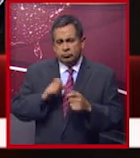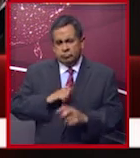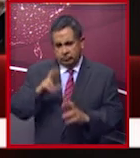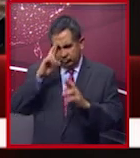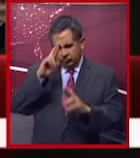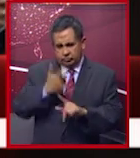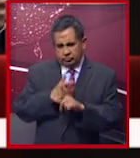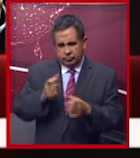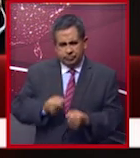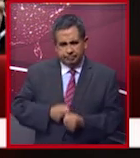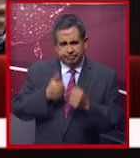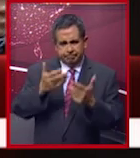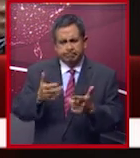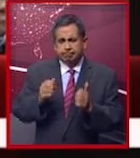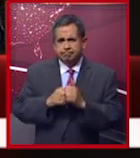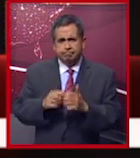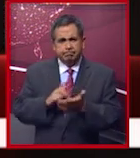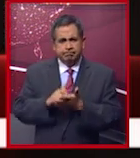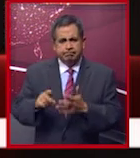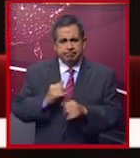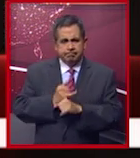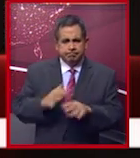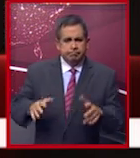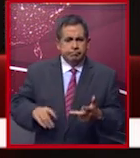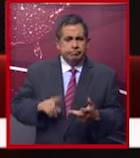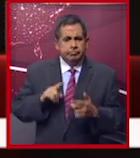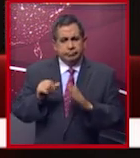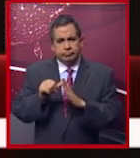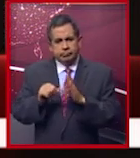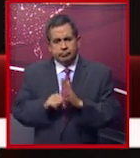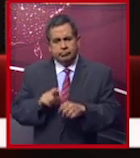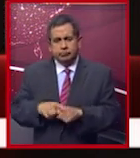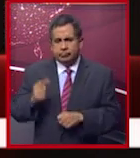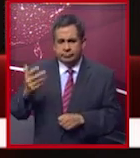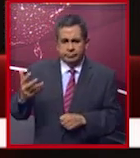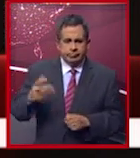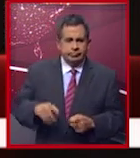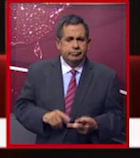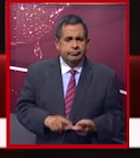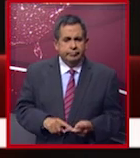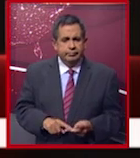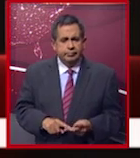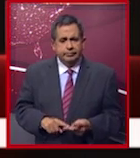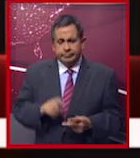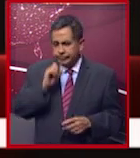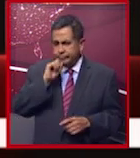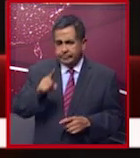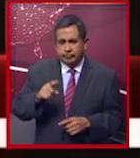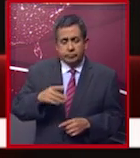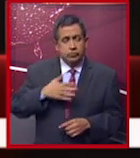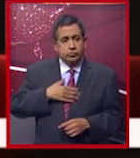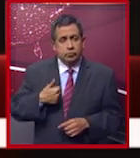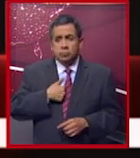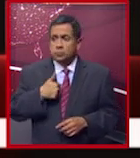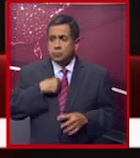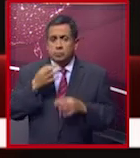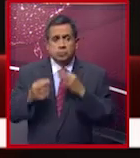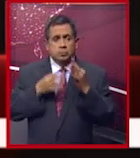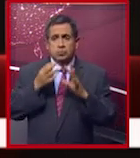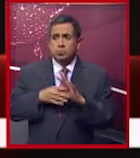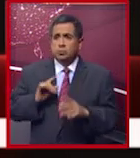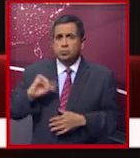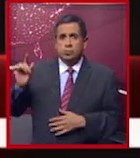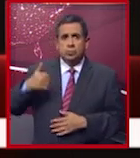libertad de expresión y el derecho a la información en el artículo 5. abate la autopromoción de los